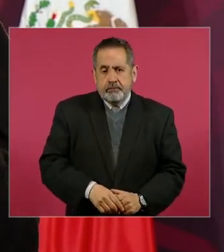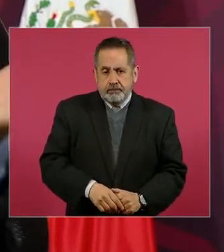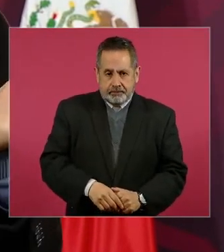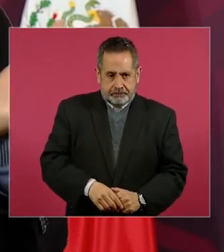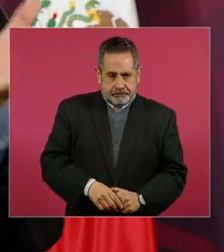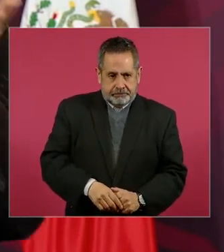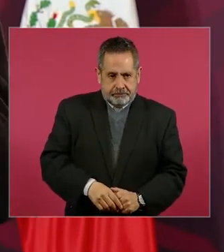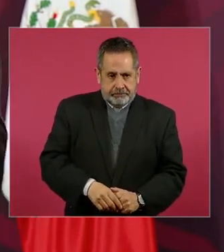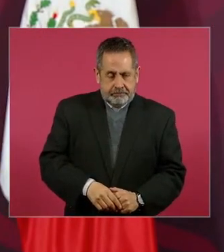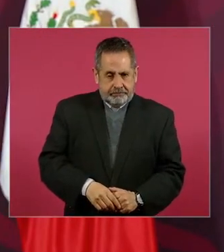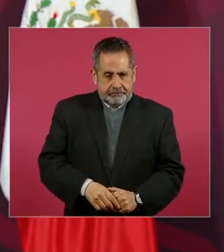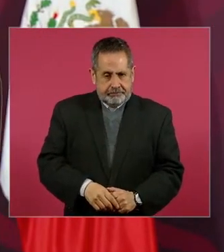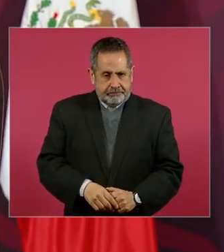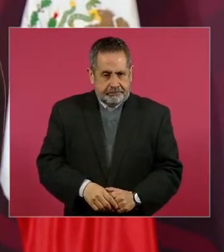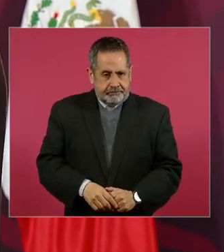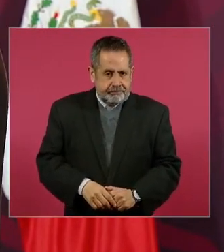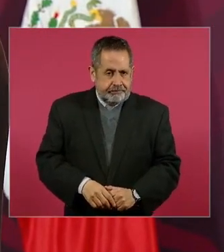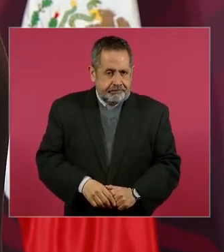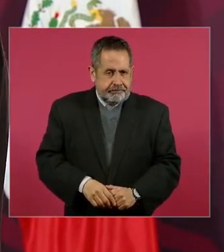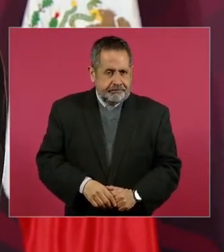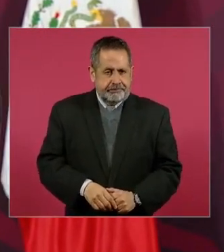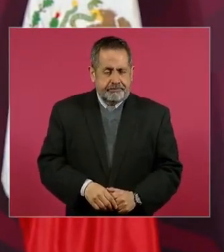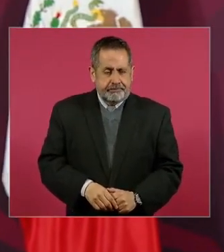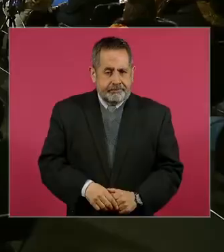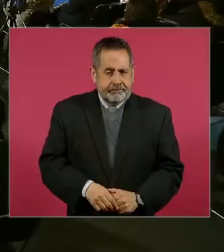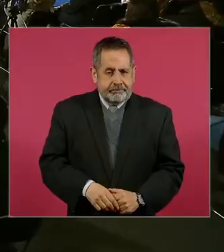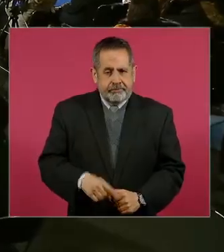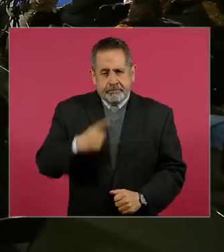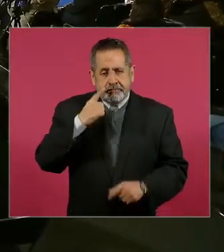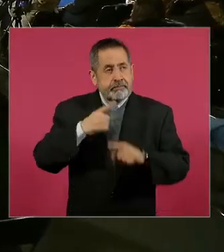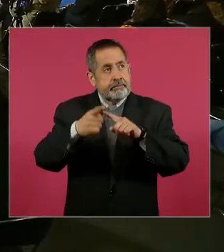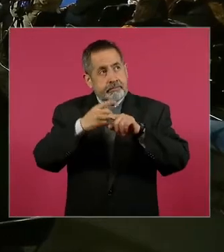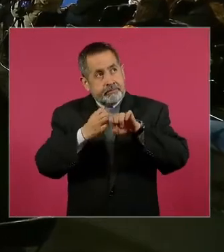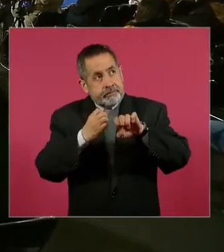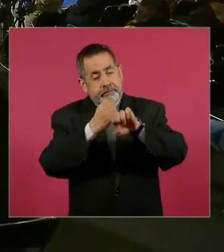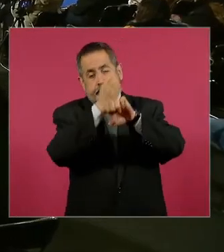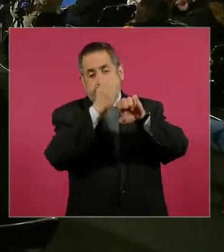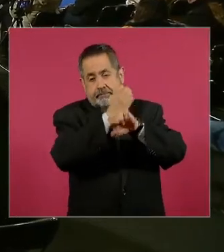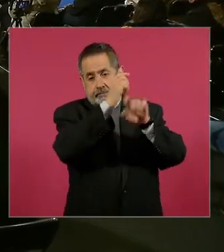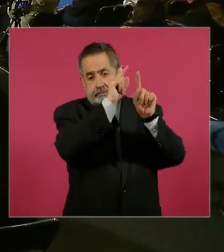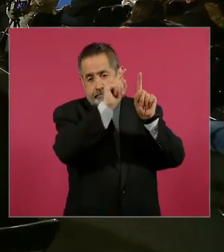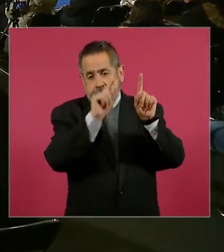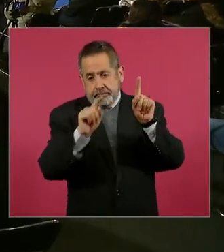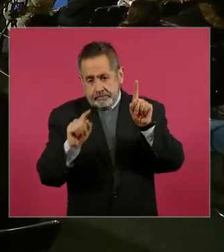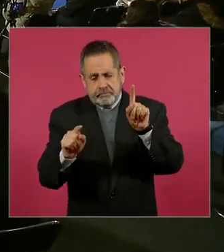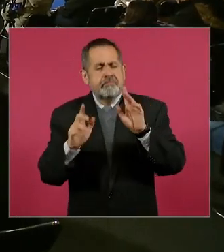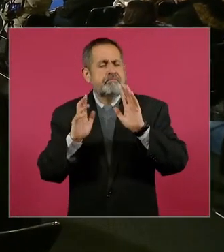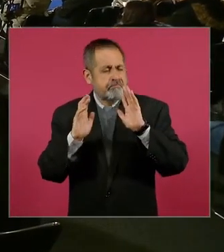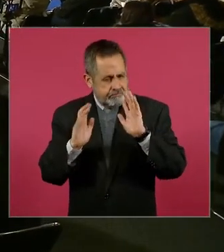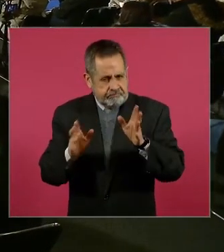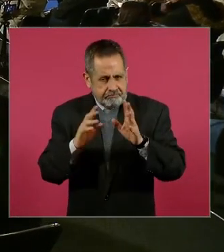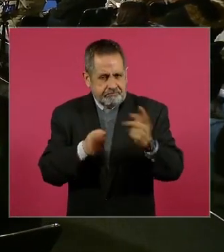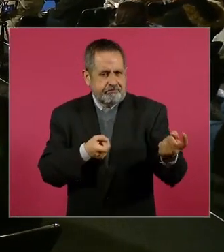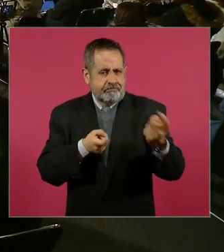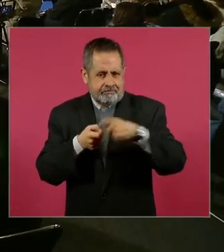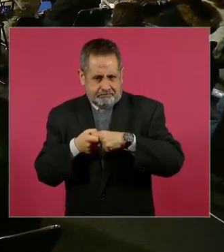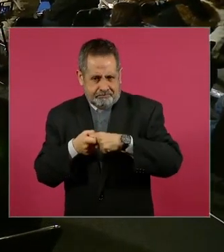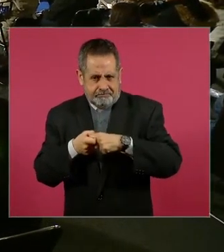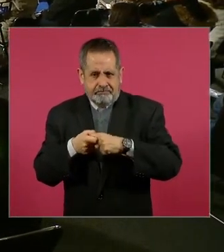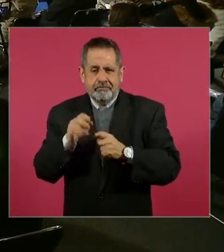Entonces, ya en muchos estados donde esté el programa IMSS